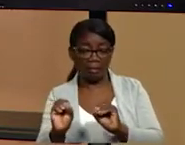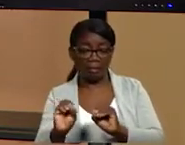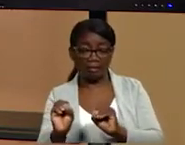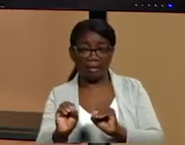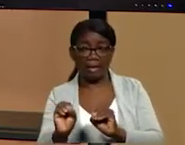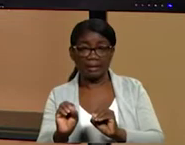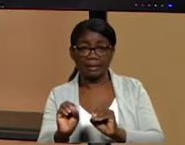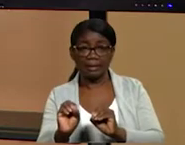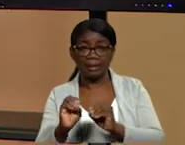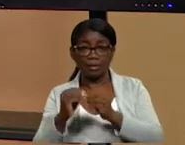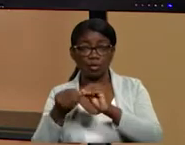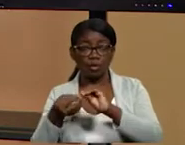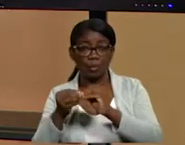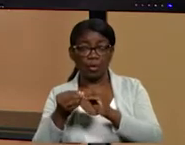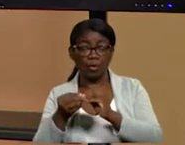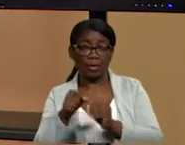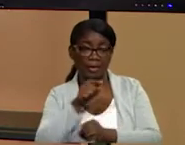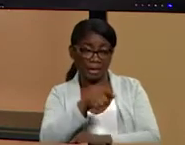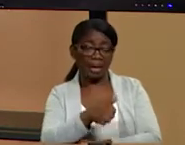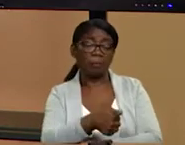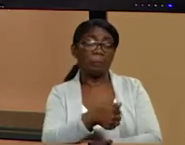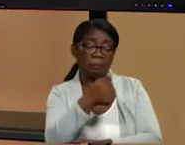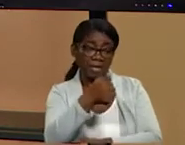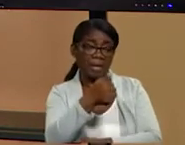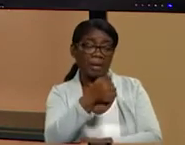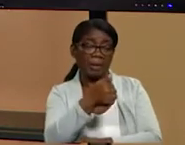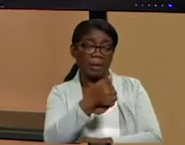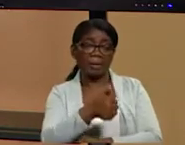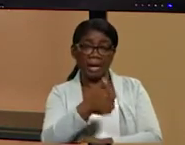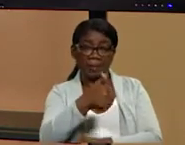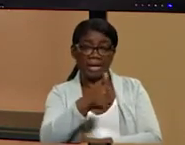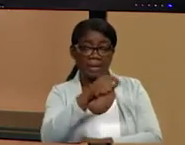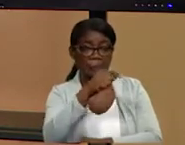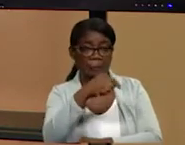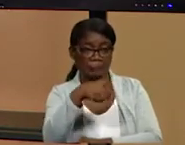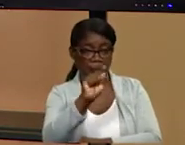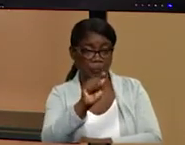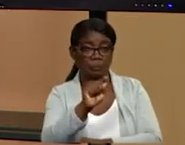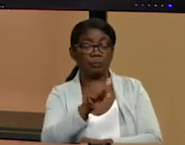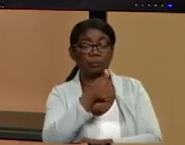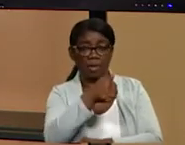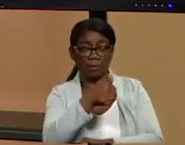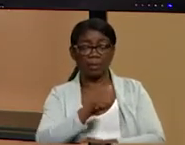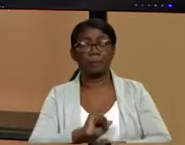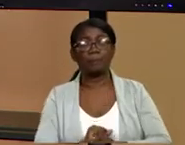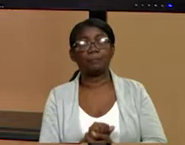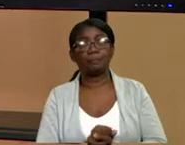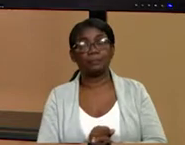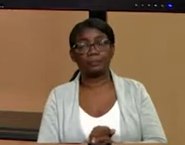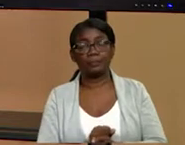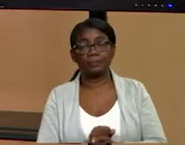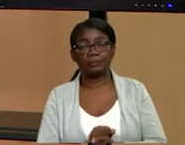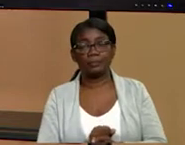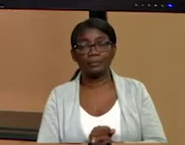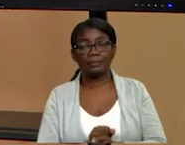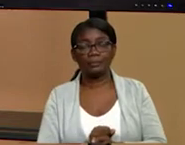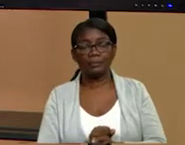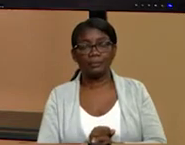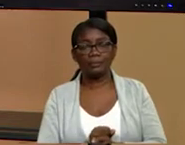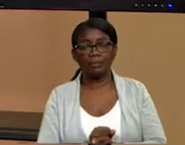es que el diodo está bueno, ¿ok? El diodo está en perfecto estado, ¿ok?